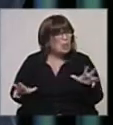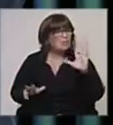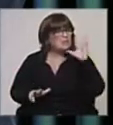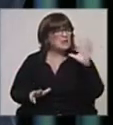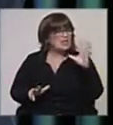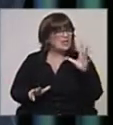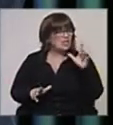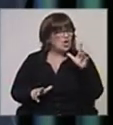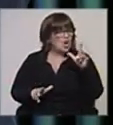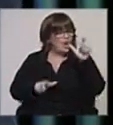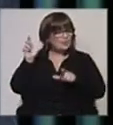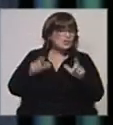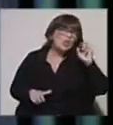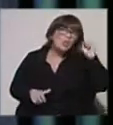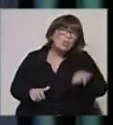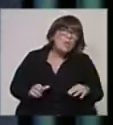temor de los atentados.